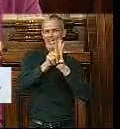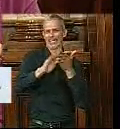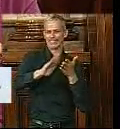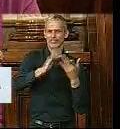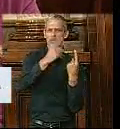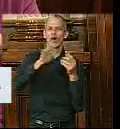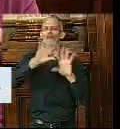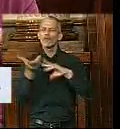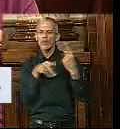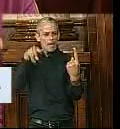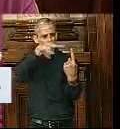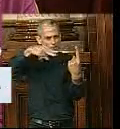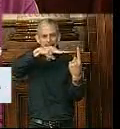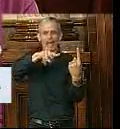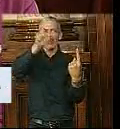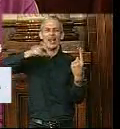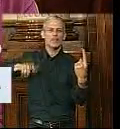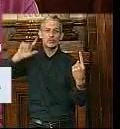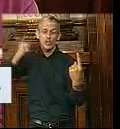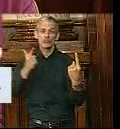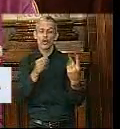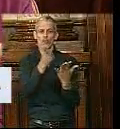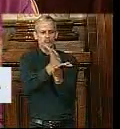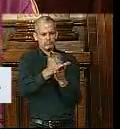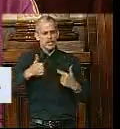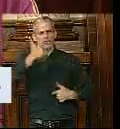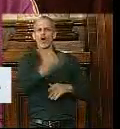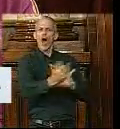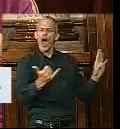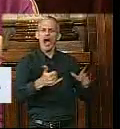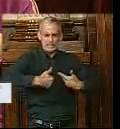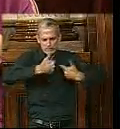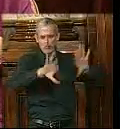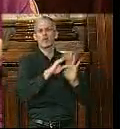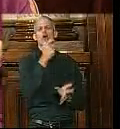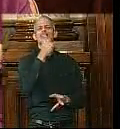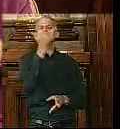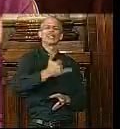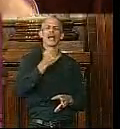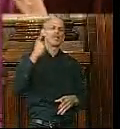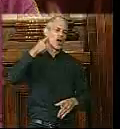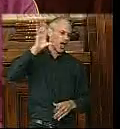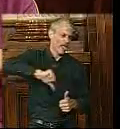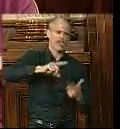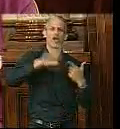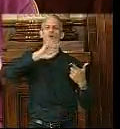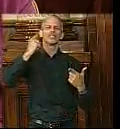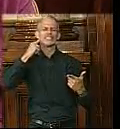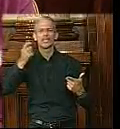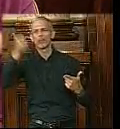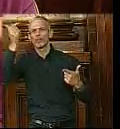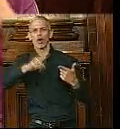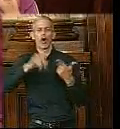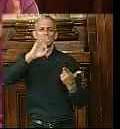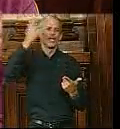sobre las personas como sujetos de derecho, y no importa qué tipo, si no oyen, o si sí oyen, o si son